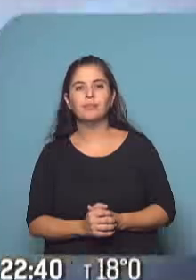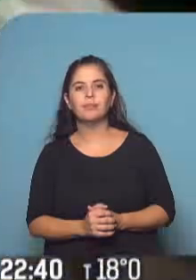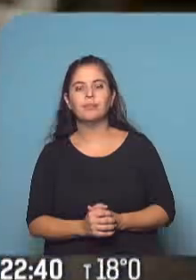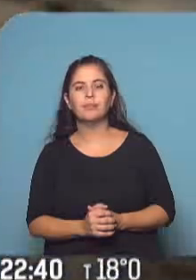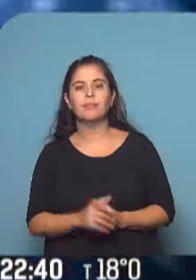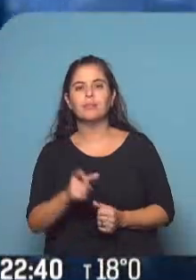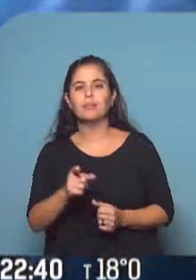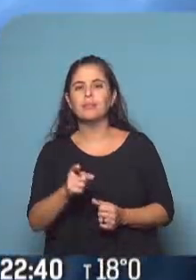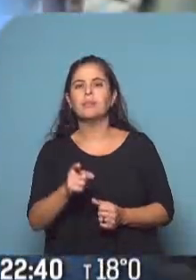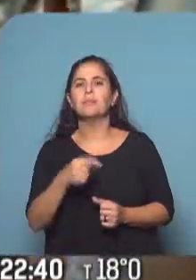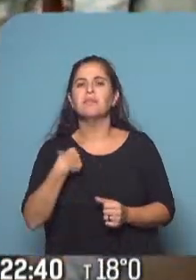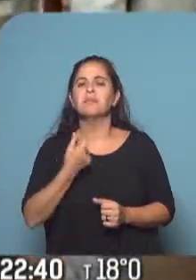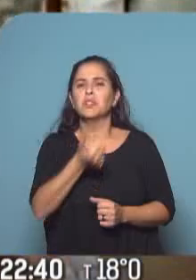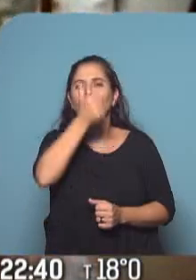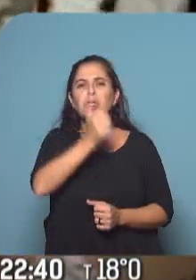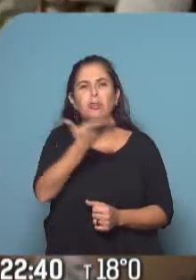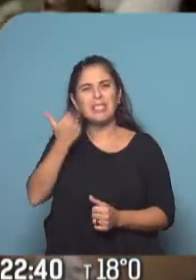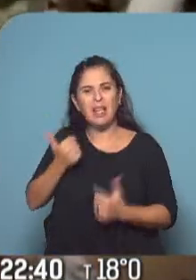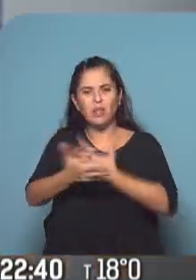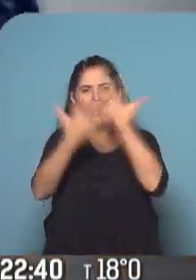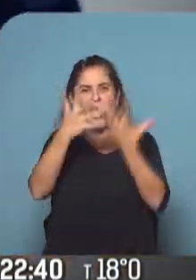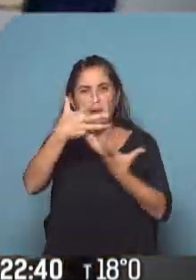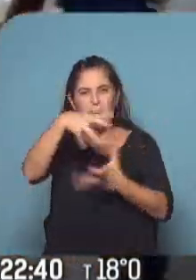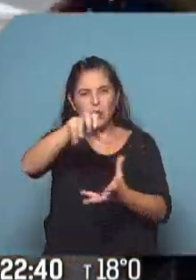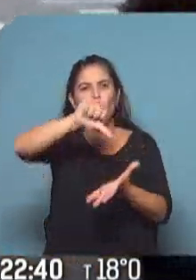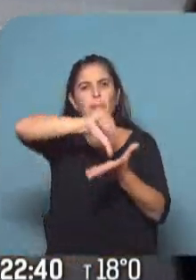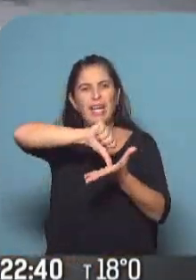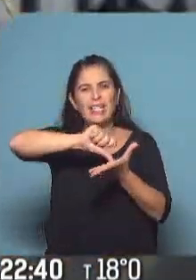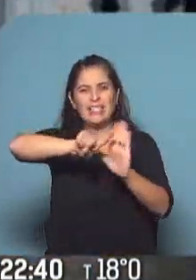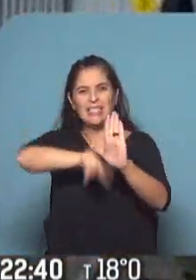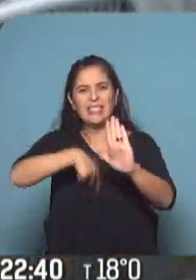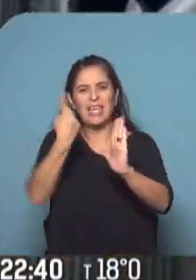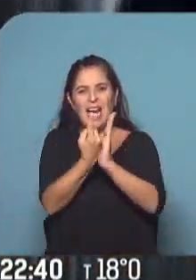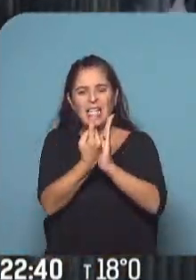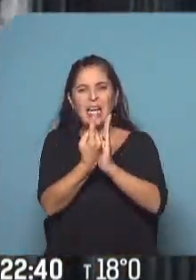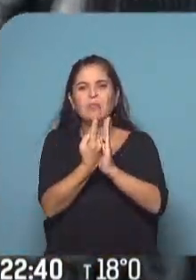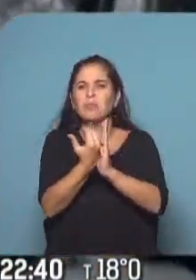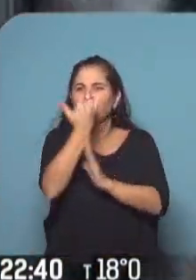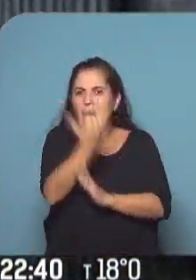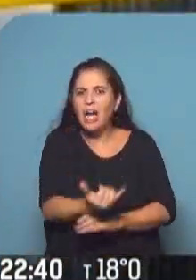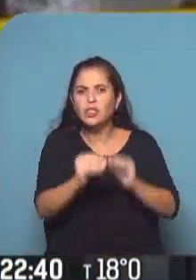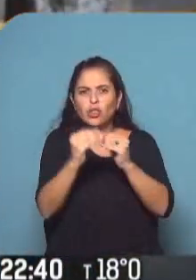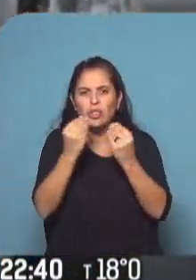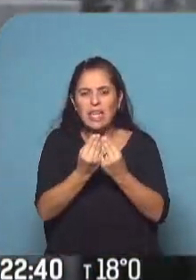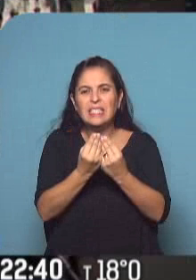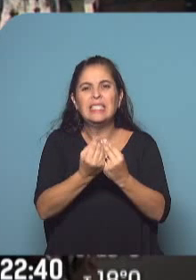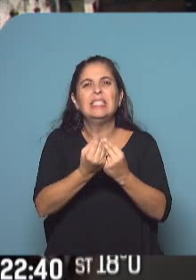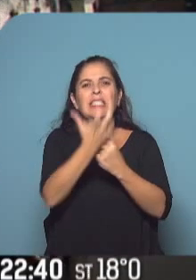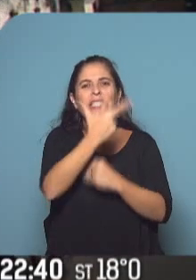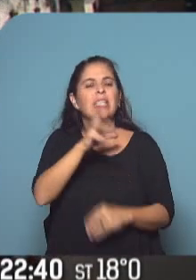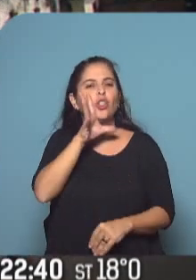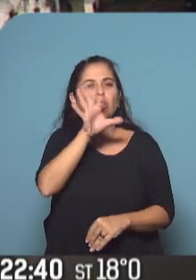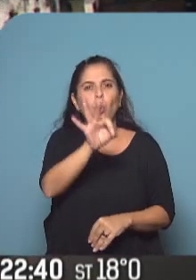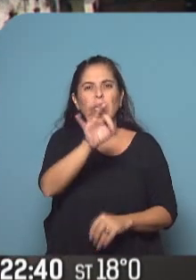Los múltiples atentados del domingo de Pascua en Sri Lanka, que dejaron más de 350 muertos, unos 500 heridos y